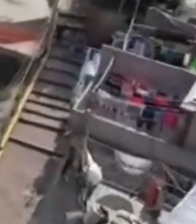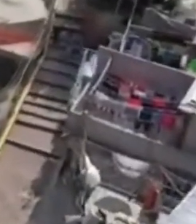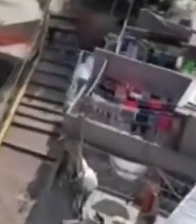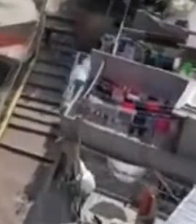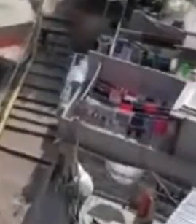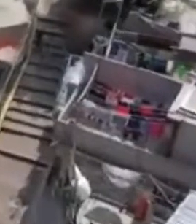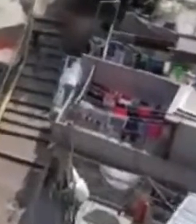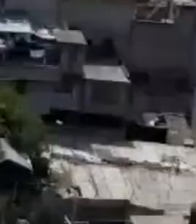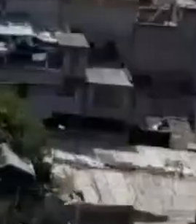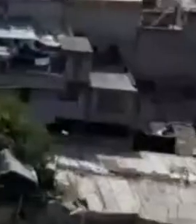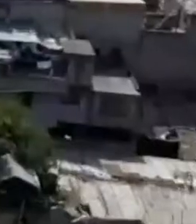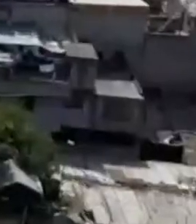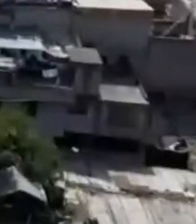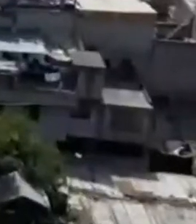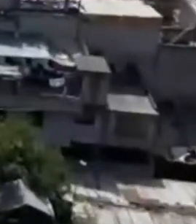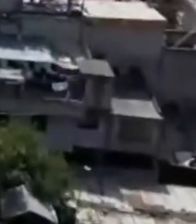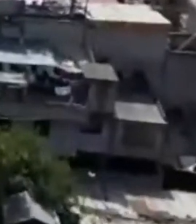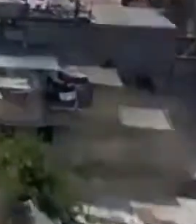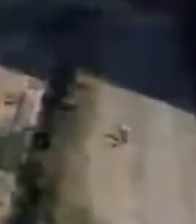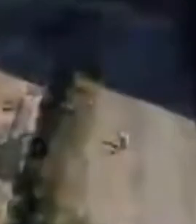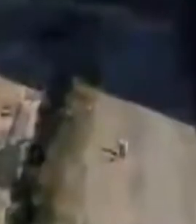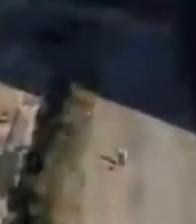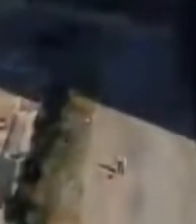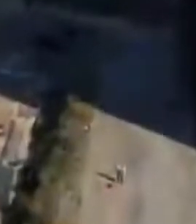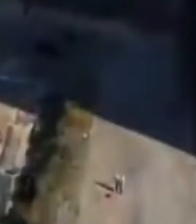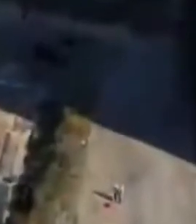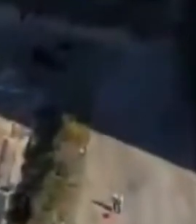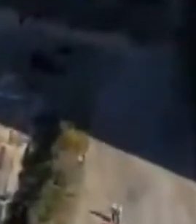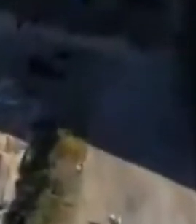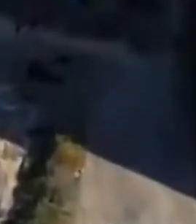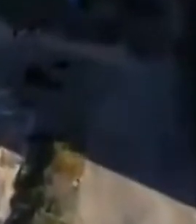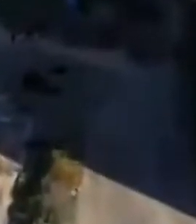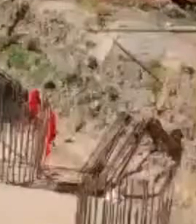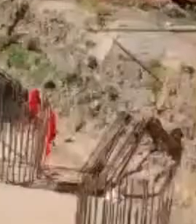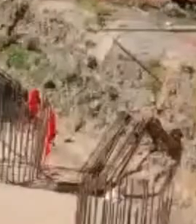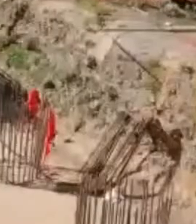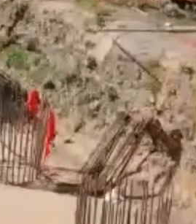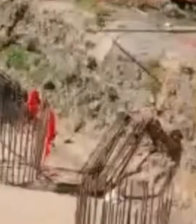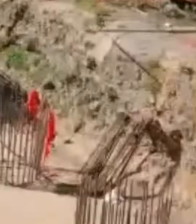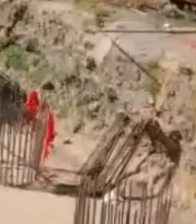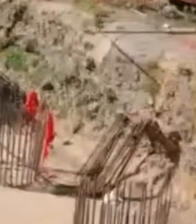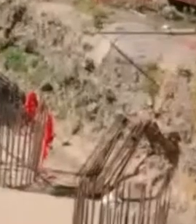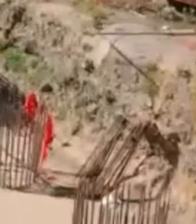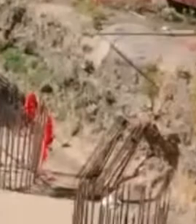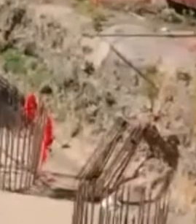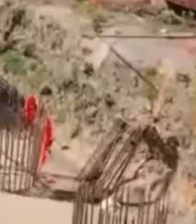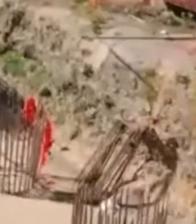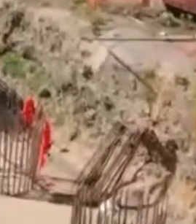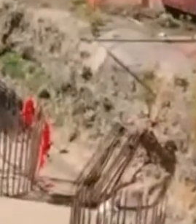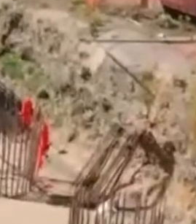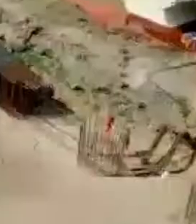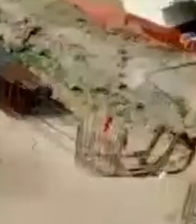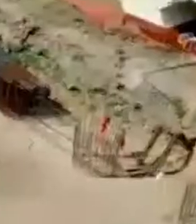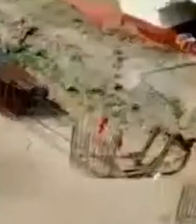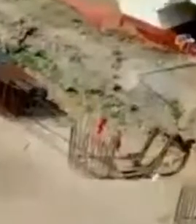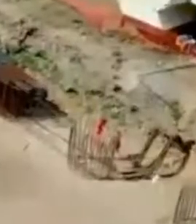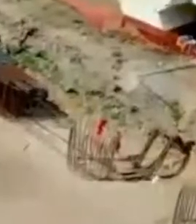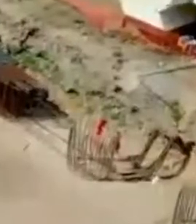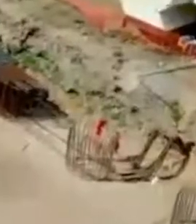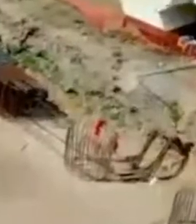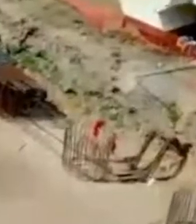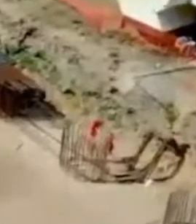la liga entre la rampa y la vialidad. Estación Santa Fe. Se continúa con el armado de acero de refuerzo en